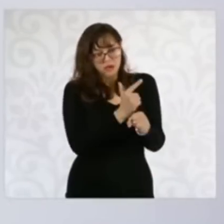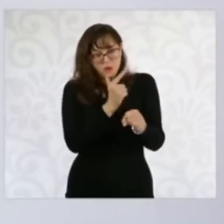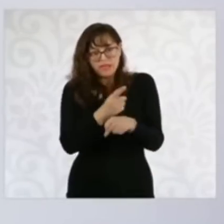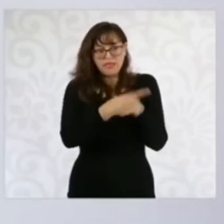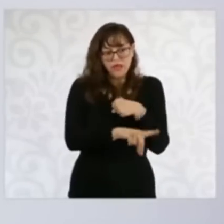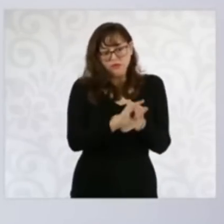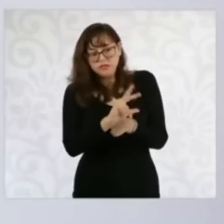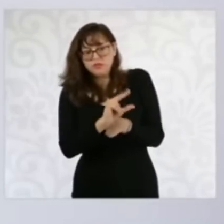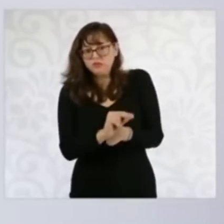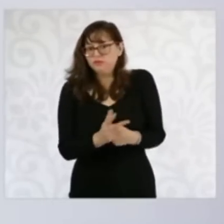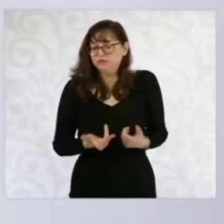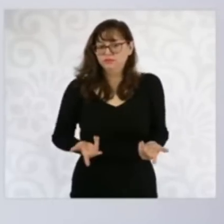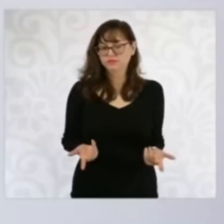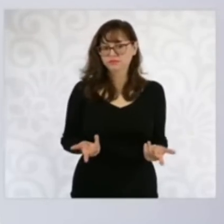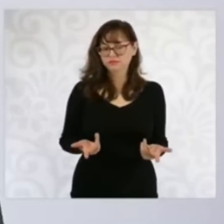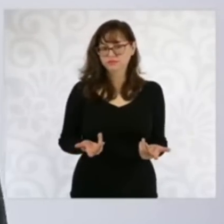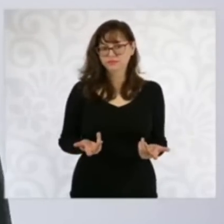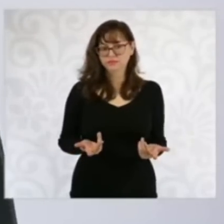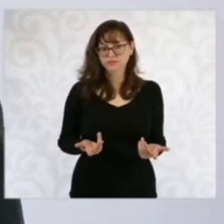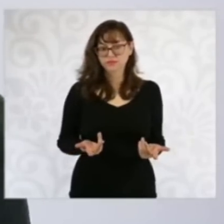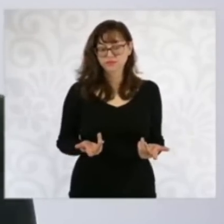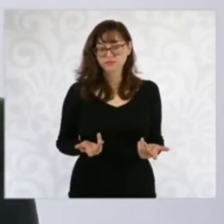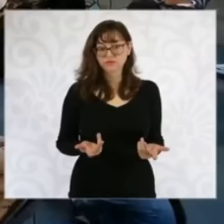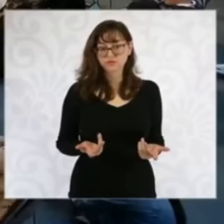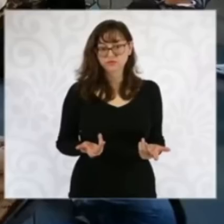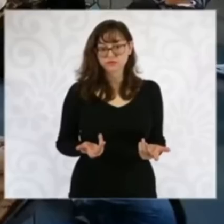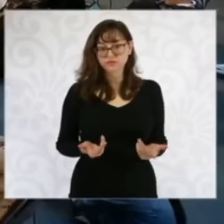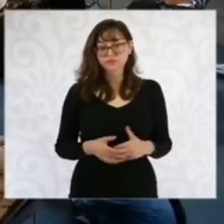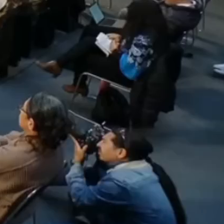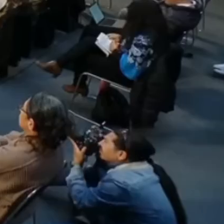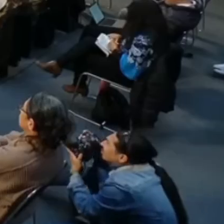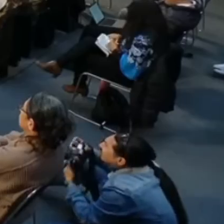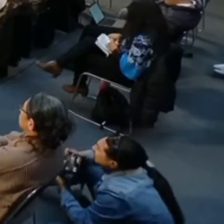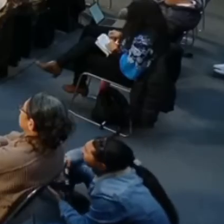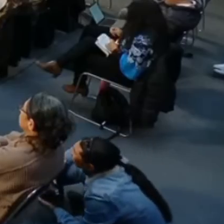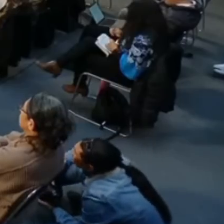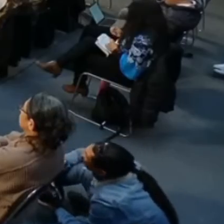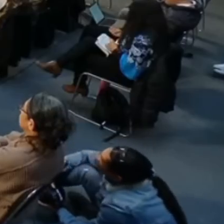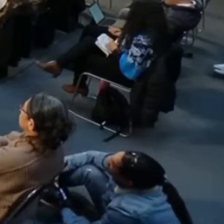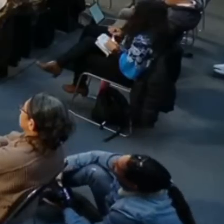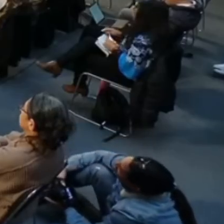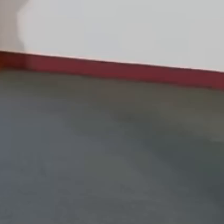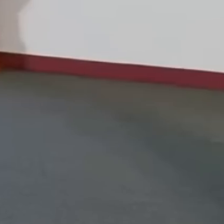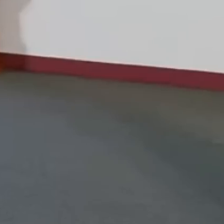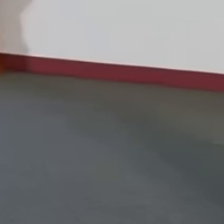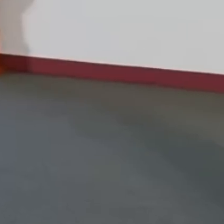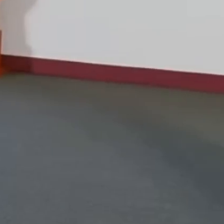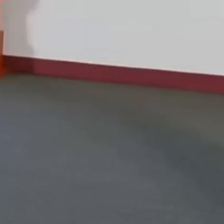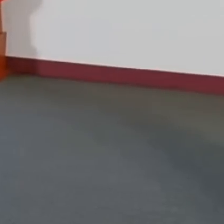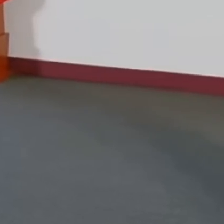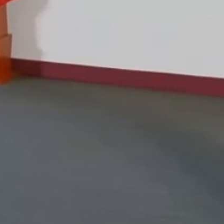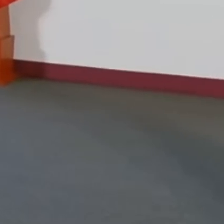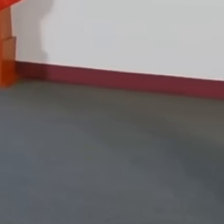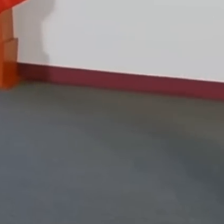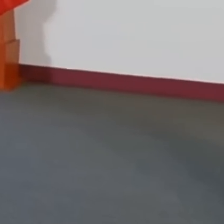Incluso hasta los más neoliberales hablan de la importancia de la información